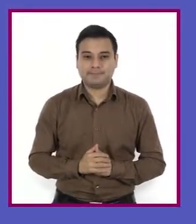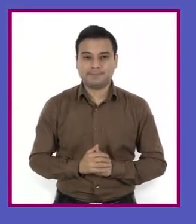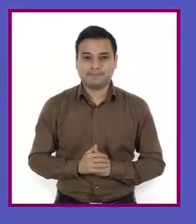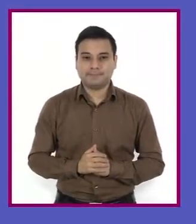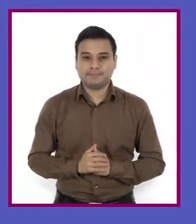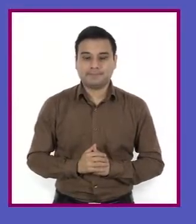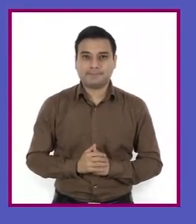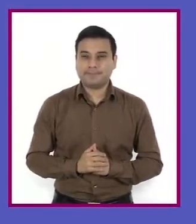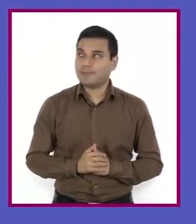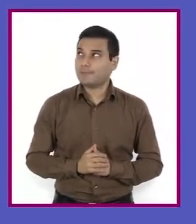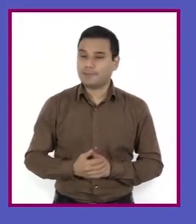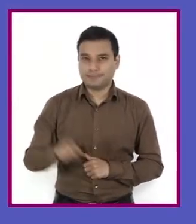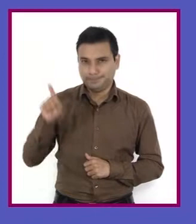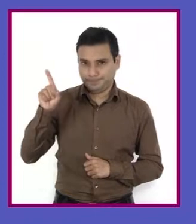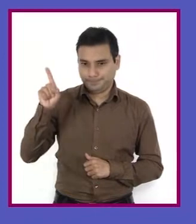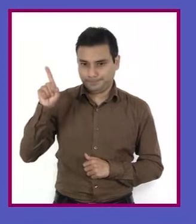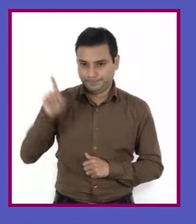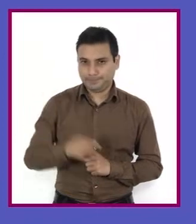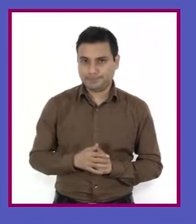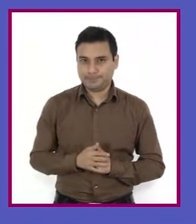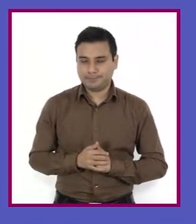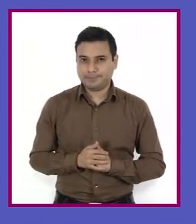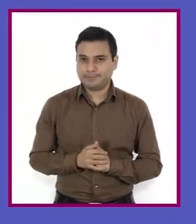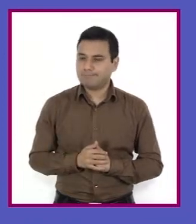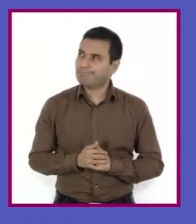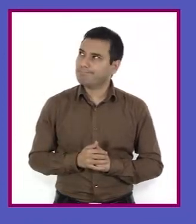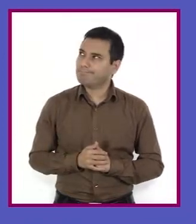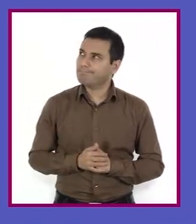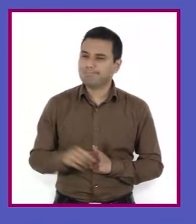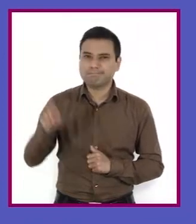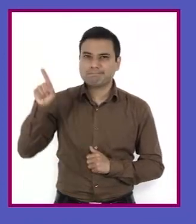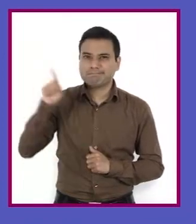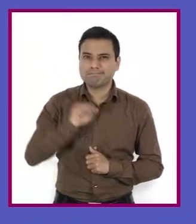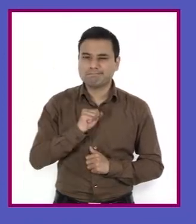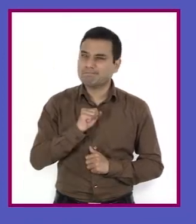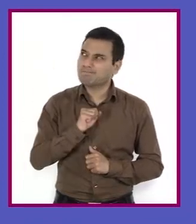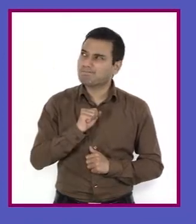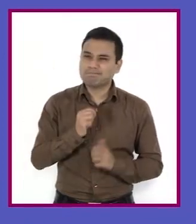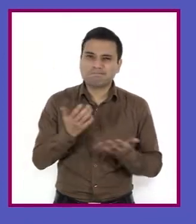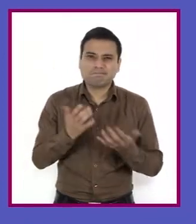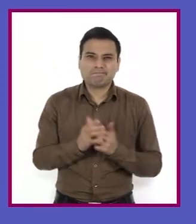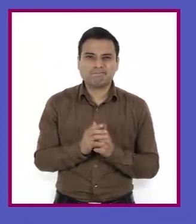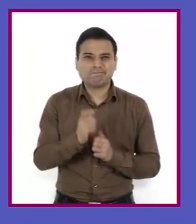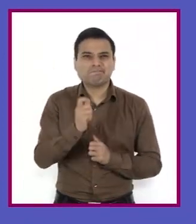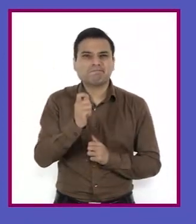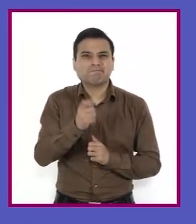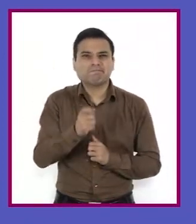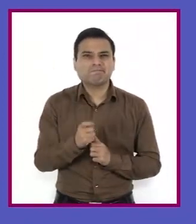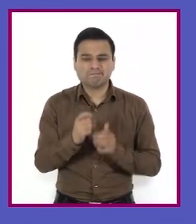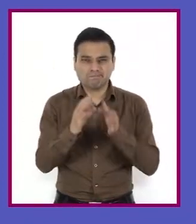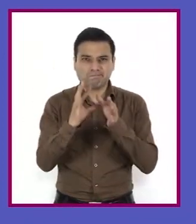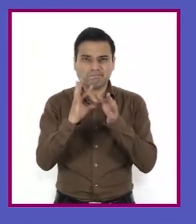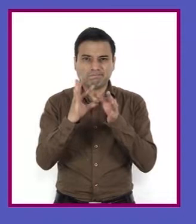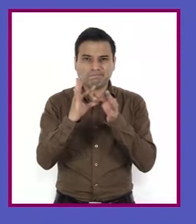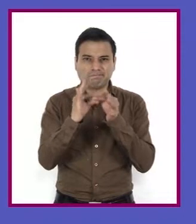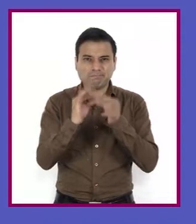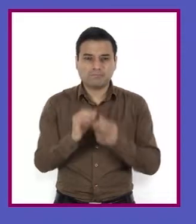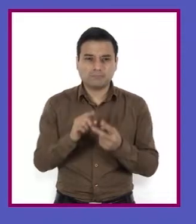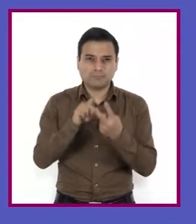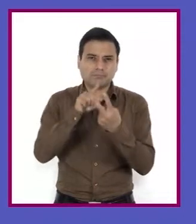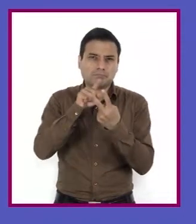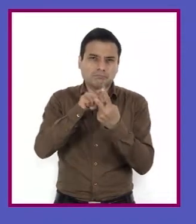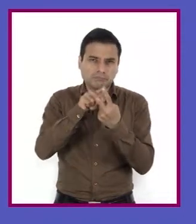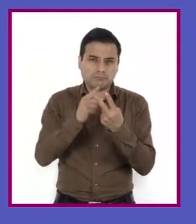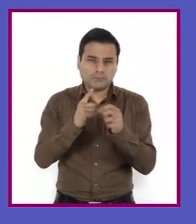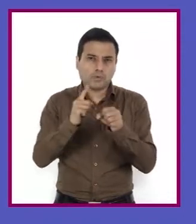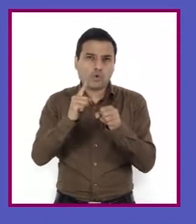Veamos estos dos cuadros. ¿Qué podemos apreciar de una forma descriptiva? Pues en un cuadro los colores están